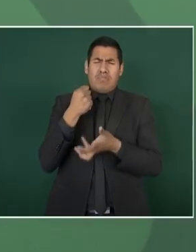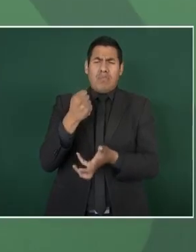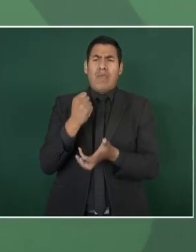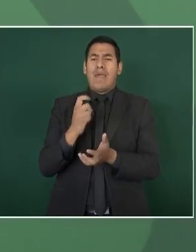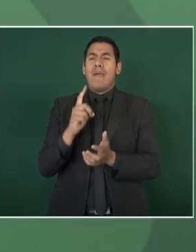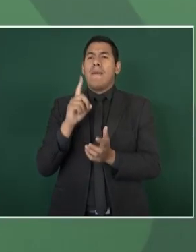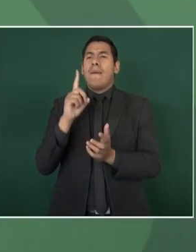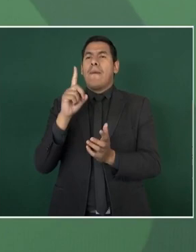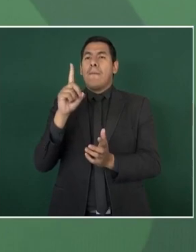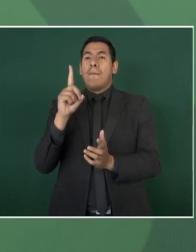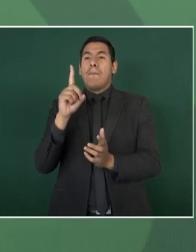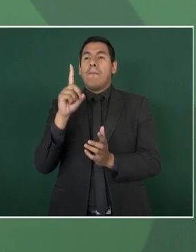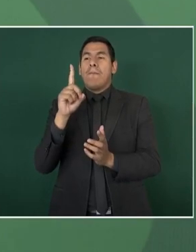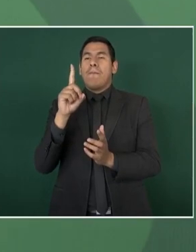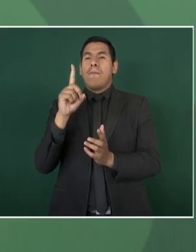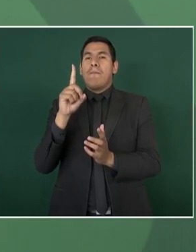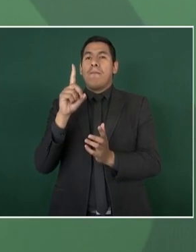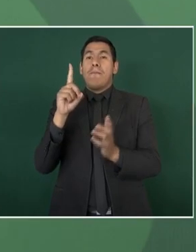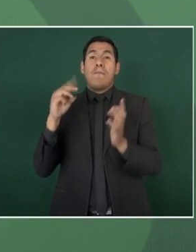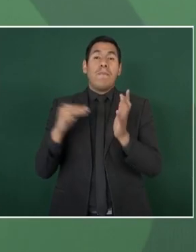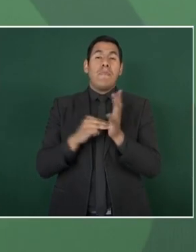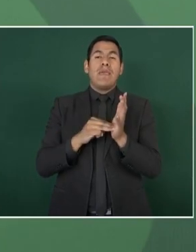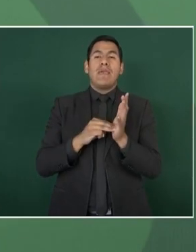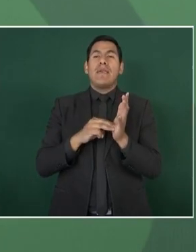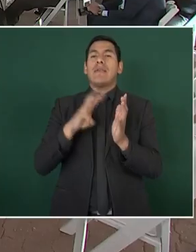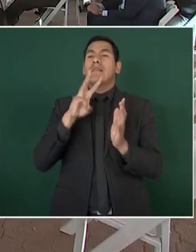1.300 millones de dólares.